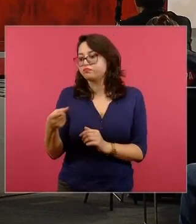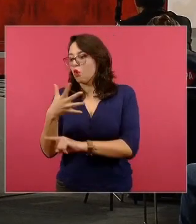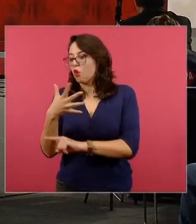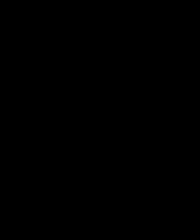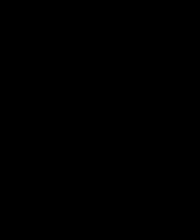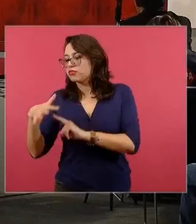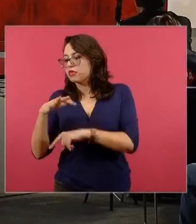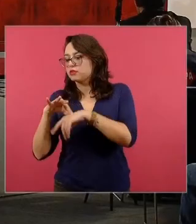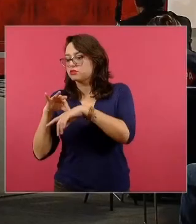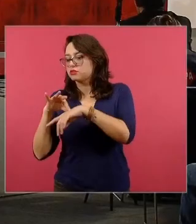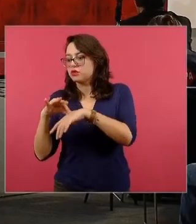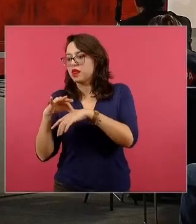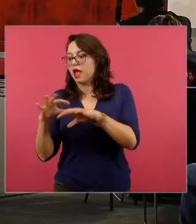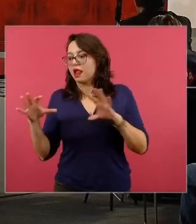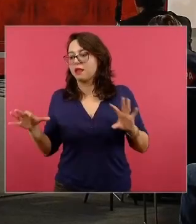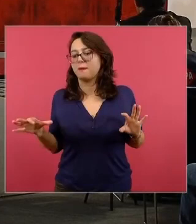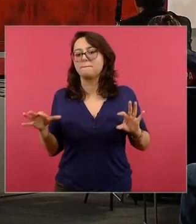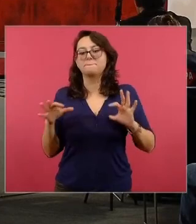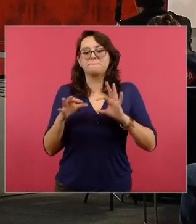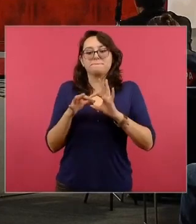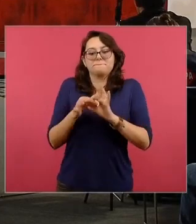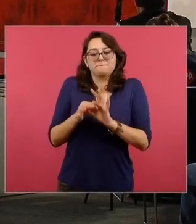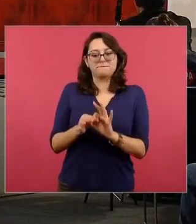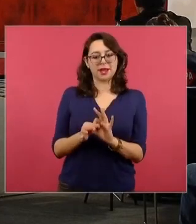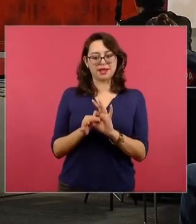pueden trabajar.